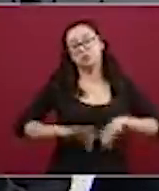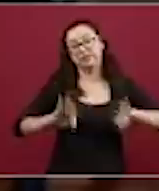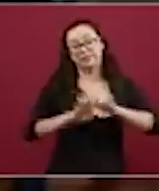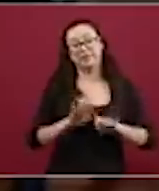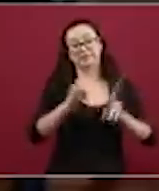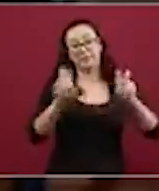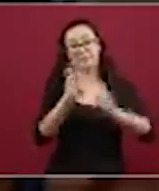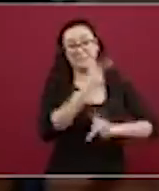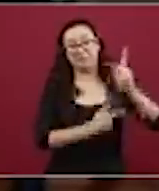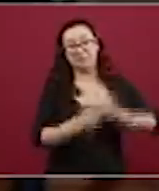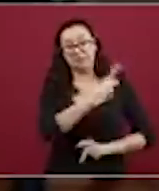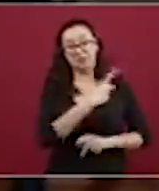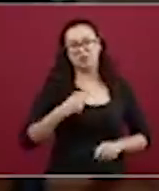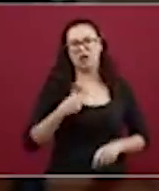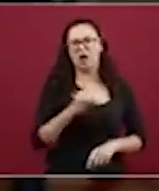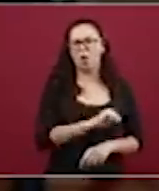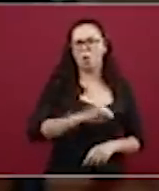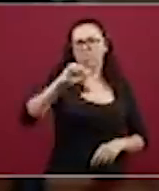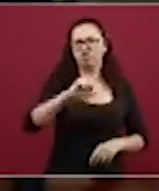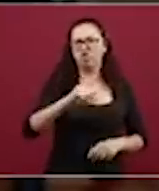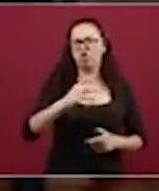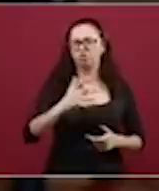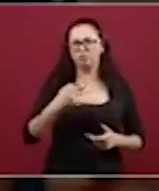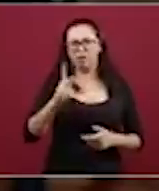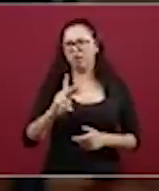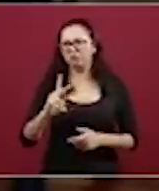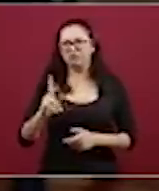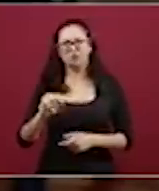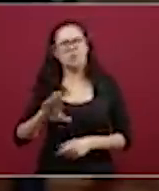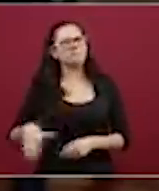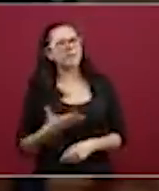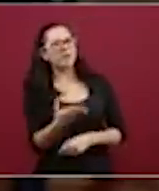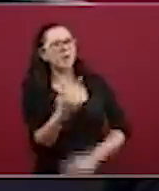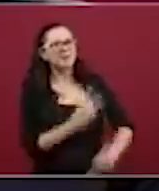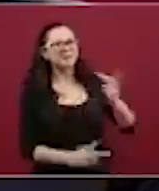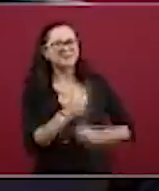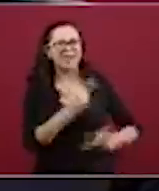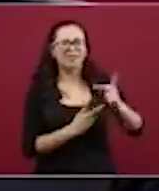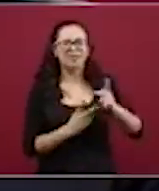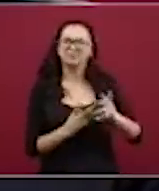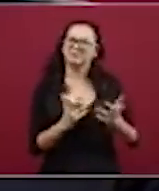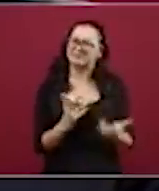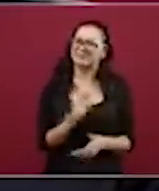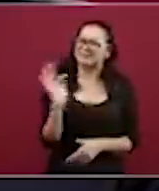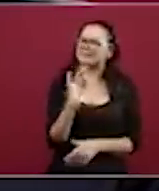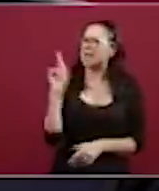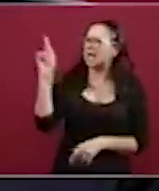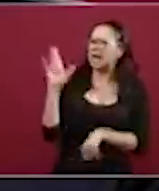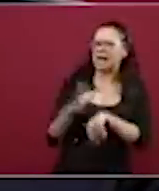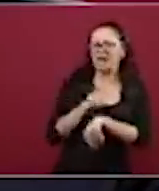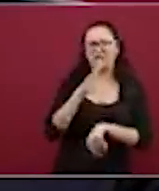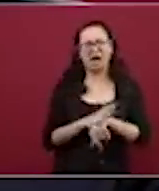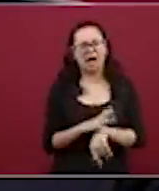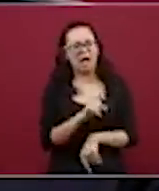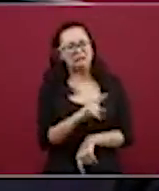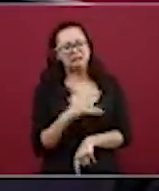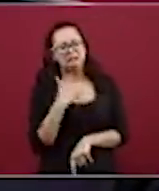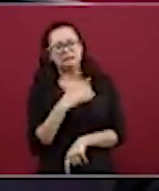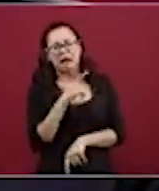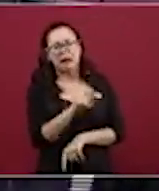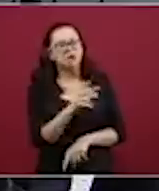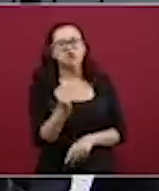y ahora no se contrata deuda. ¿Será que las calificadoras, o sea, que califican mal por no contratar deuda, hay